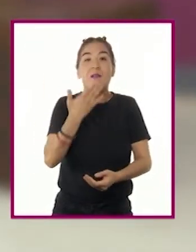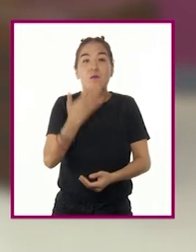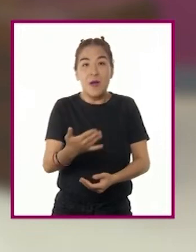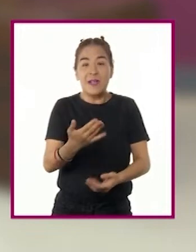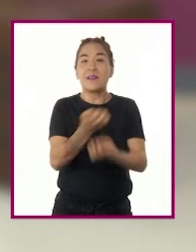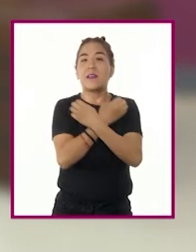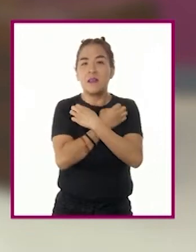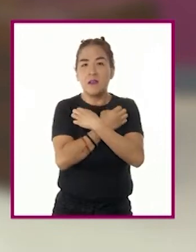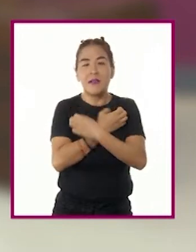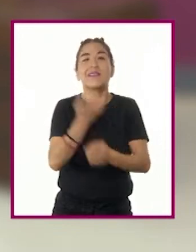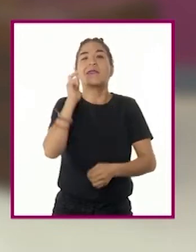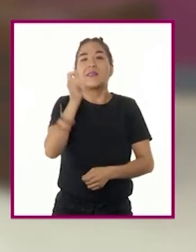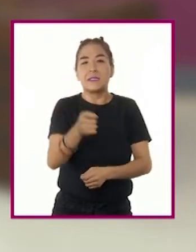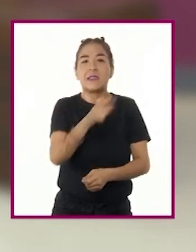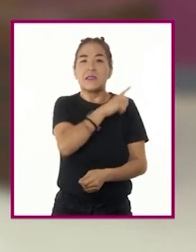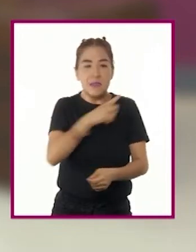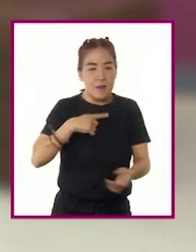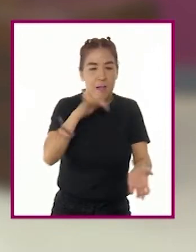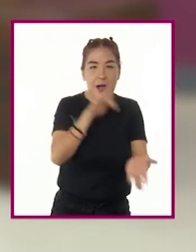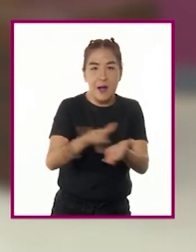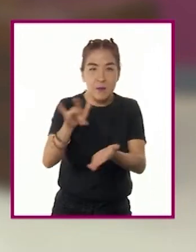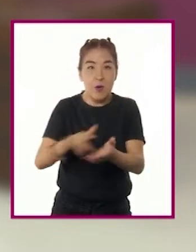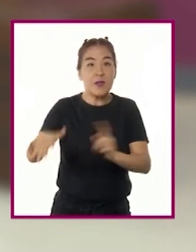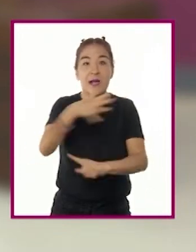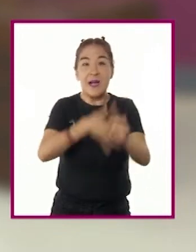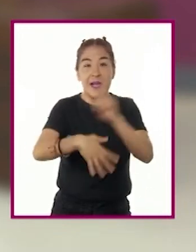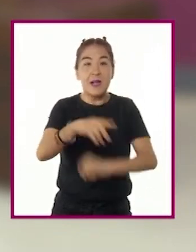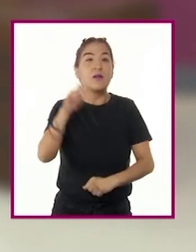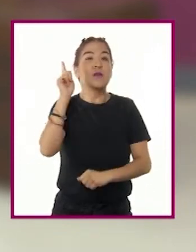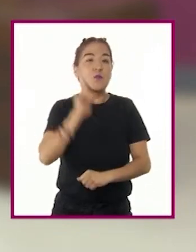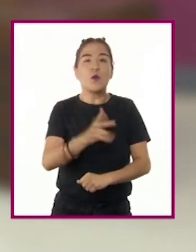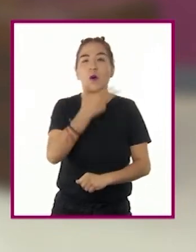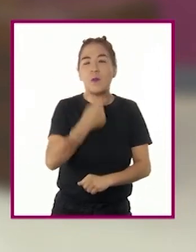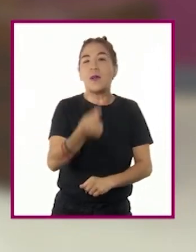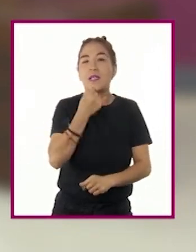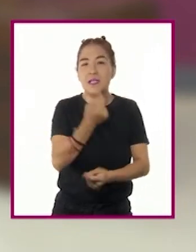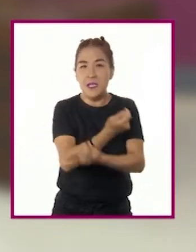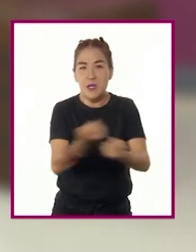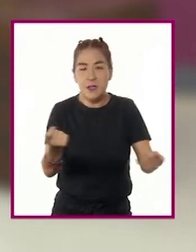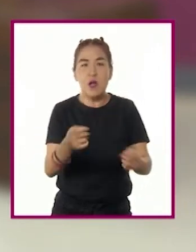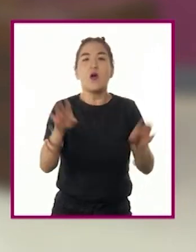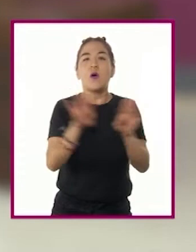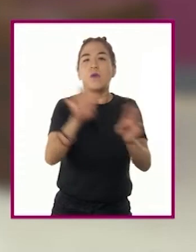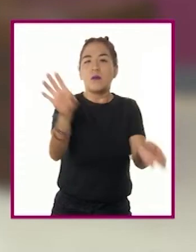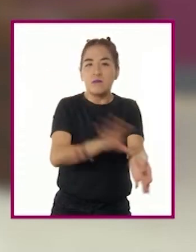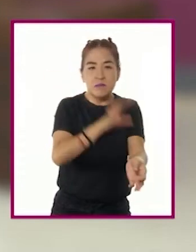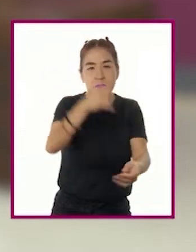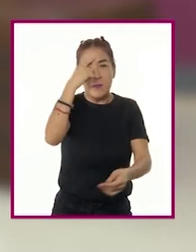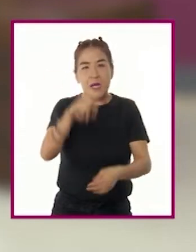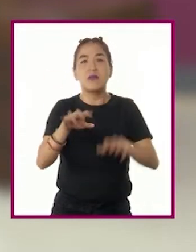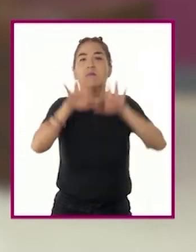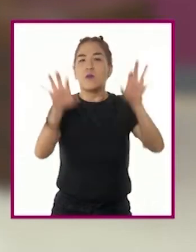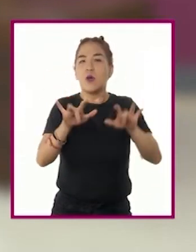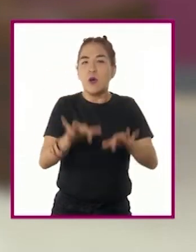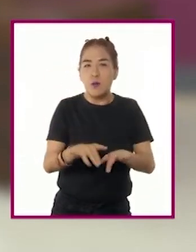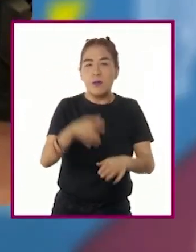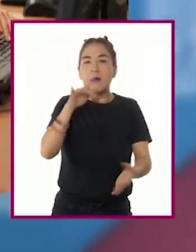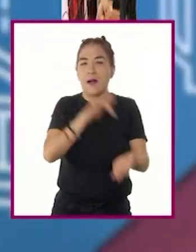sin duda, apoyar a niños y niñas mediante electricidad, conectividad y equipos de